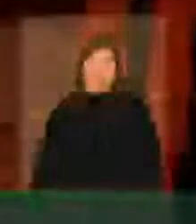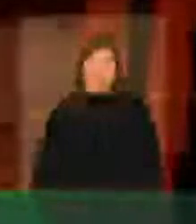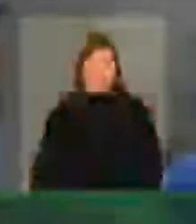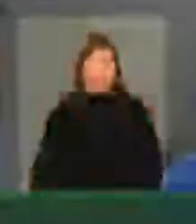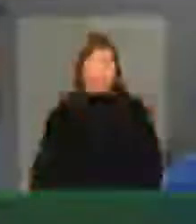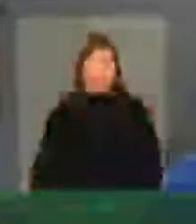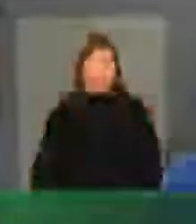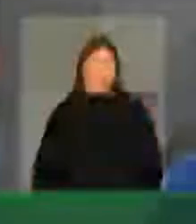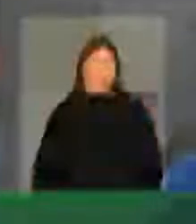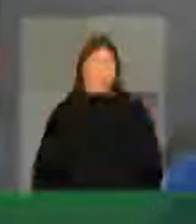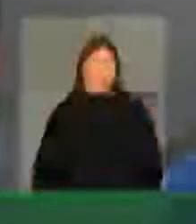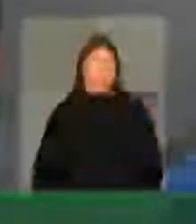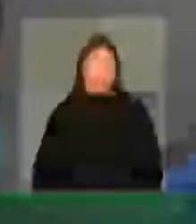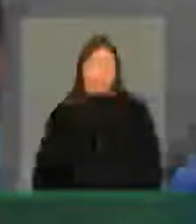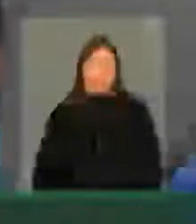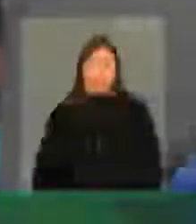Oh my God!